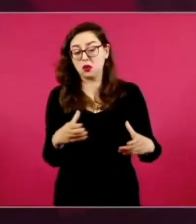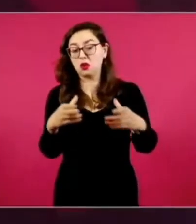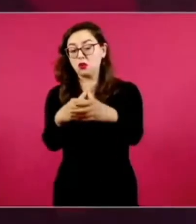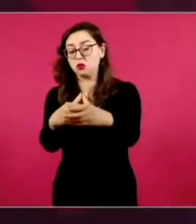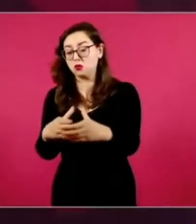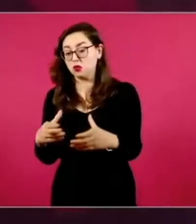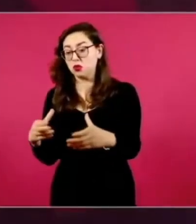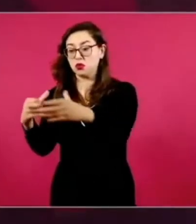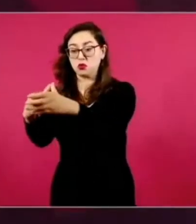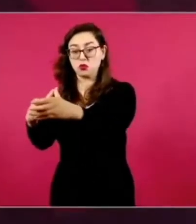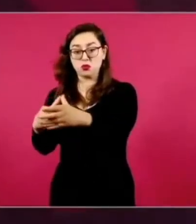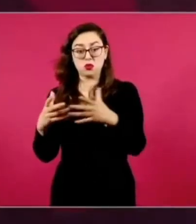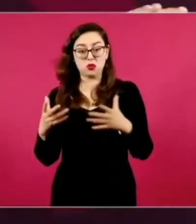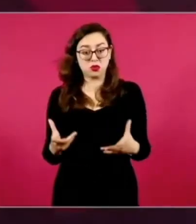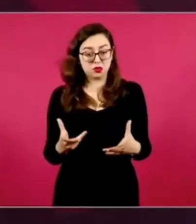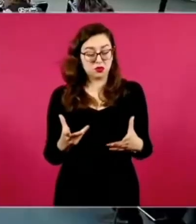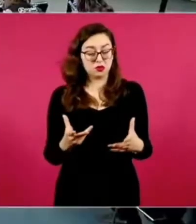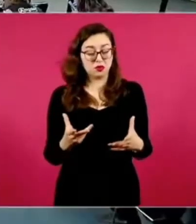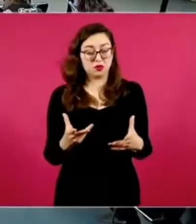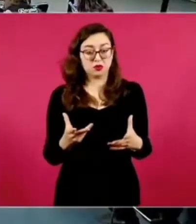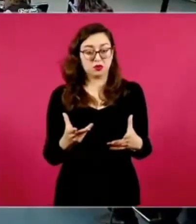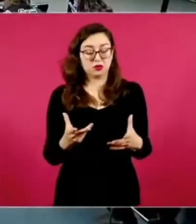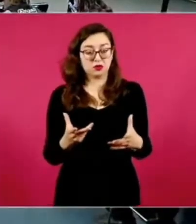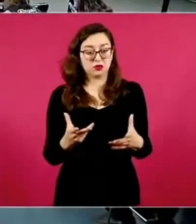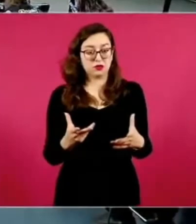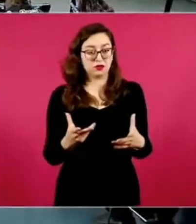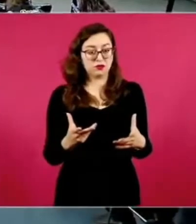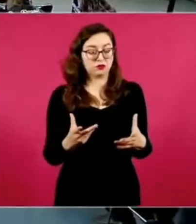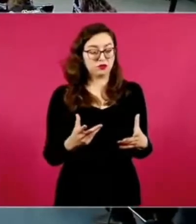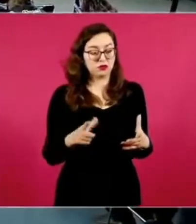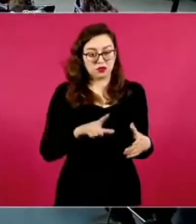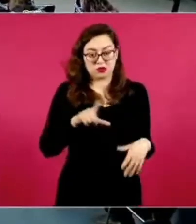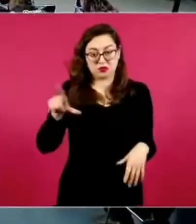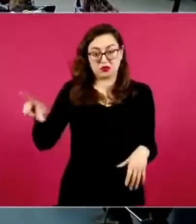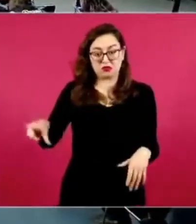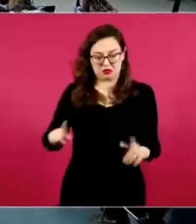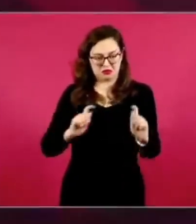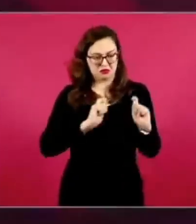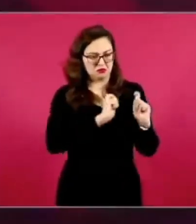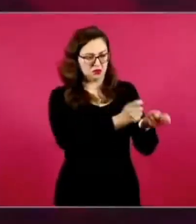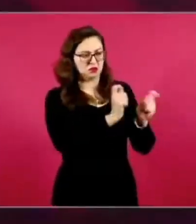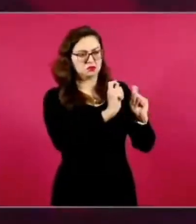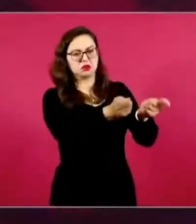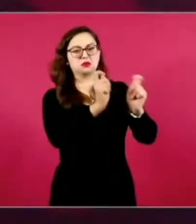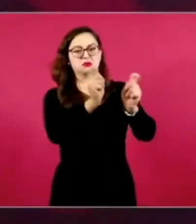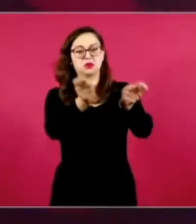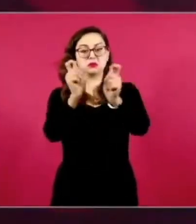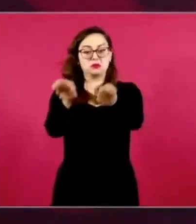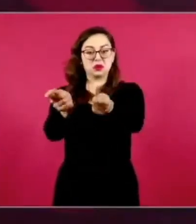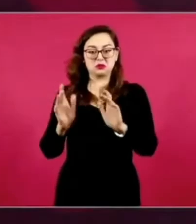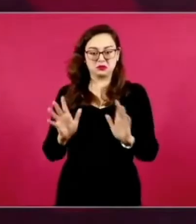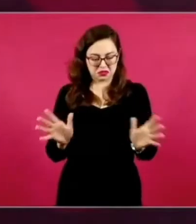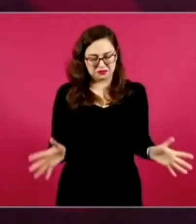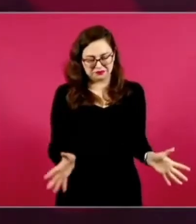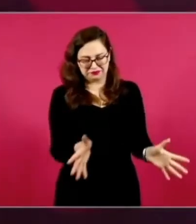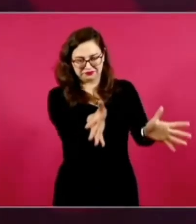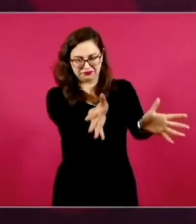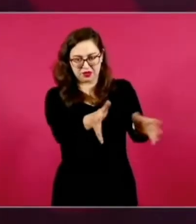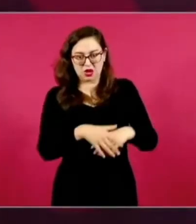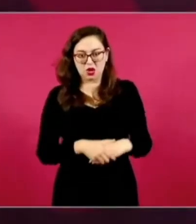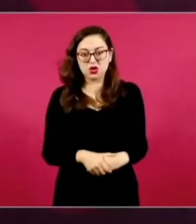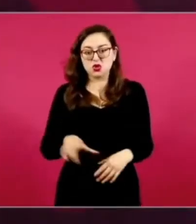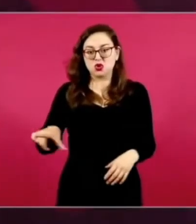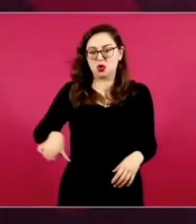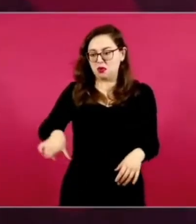y nos ocuparan en eso y nos olvidáramos de luchar contra